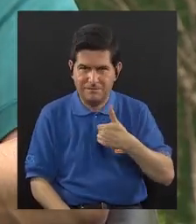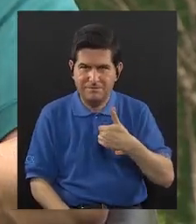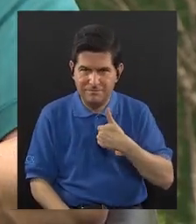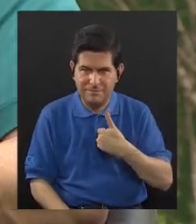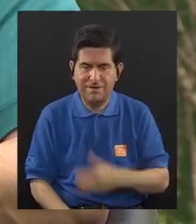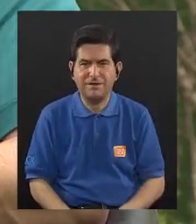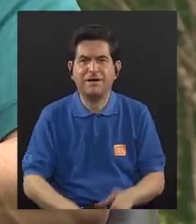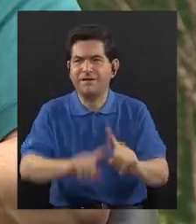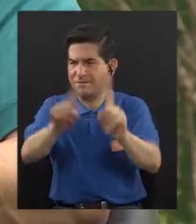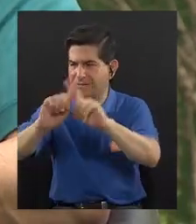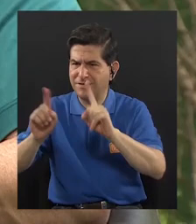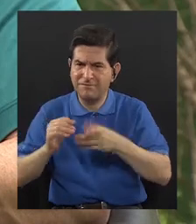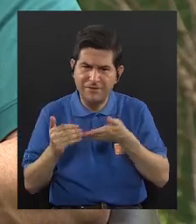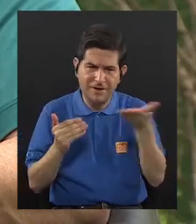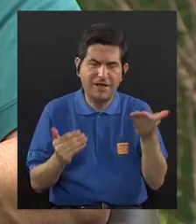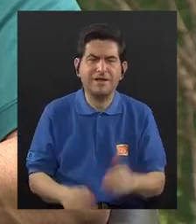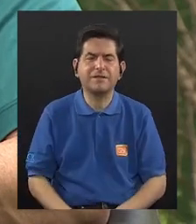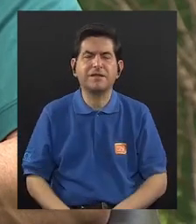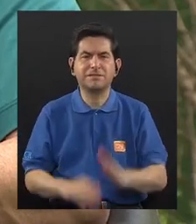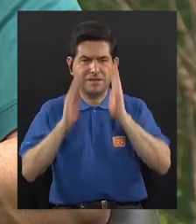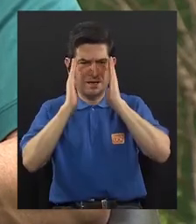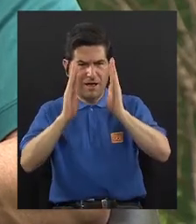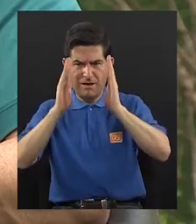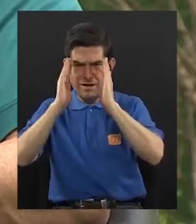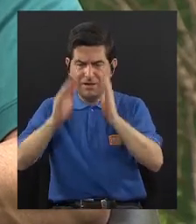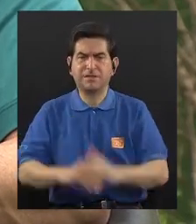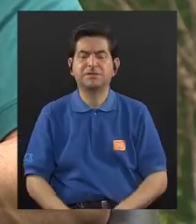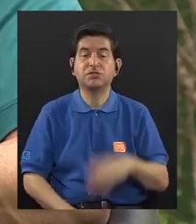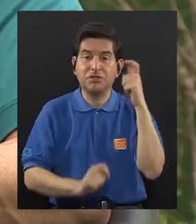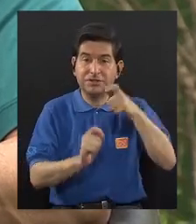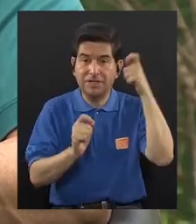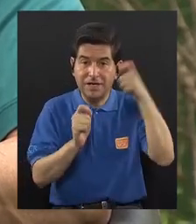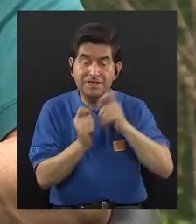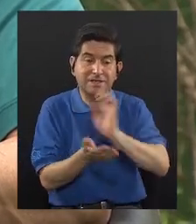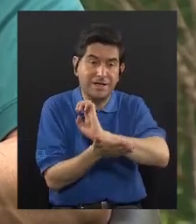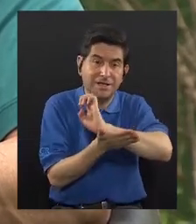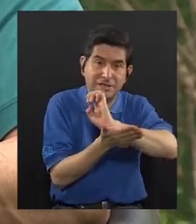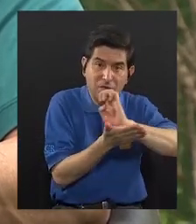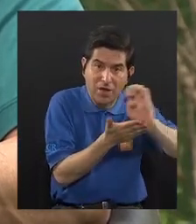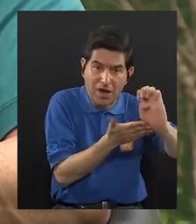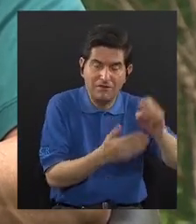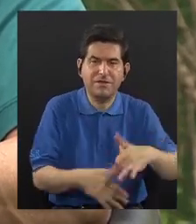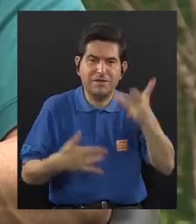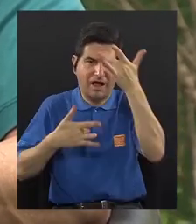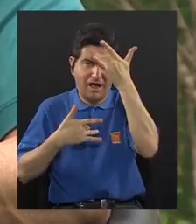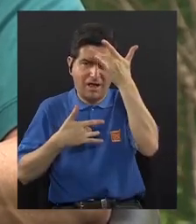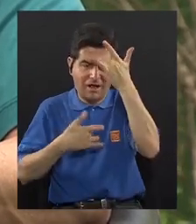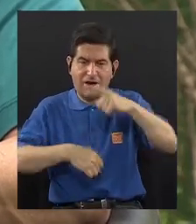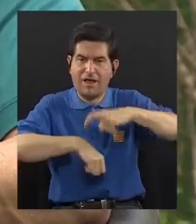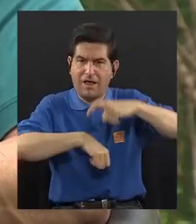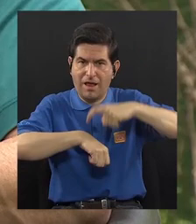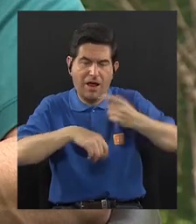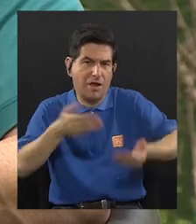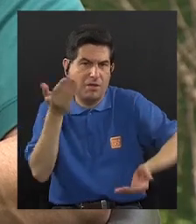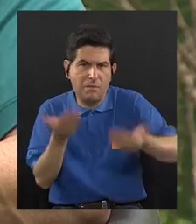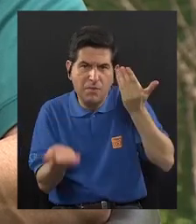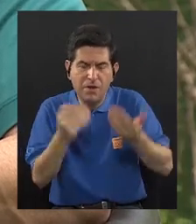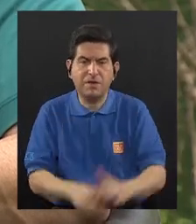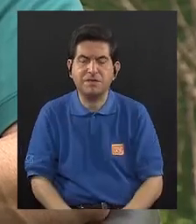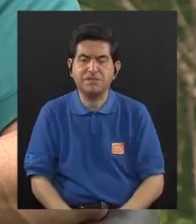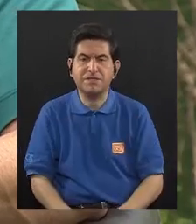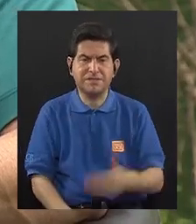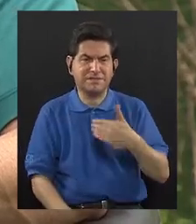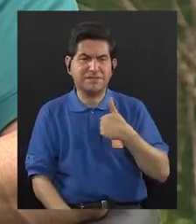tener una serie de elementos a tener en cuenta para precisamente evitar enfermarnos en épocas donde